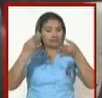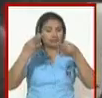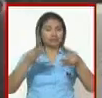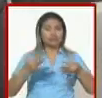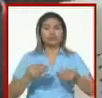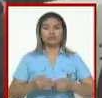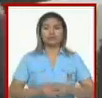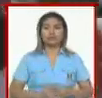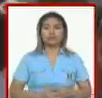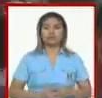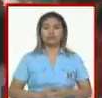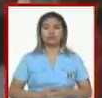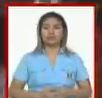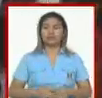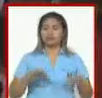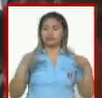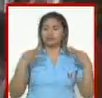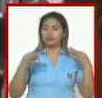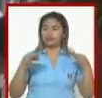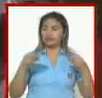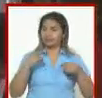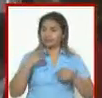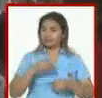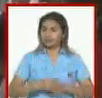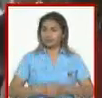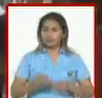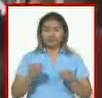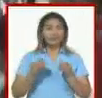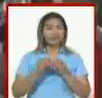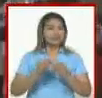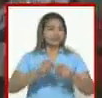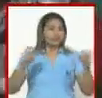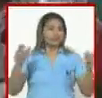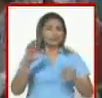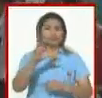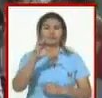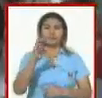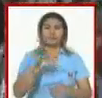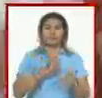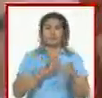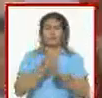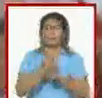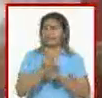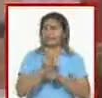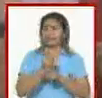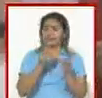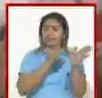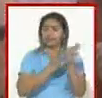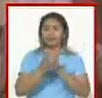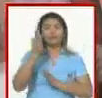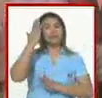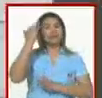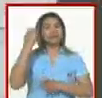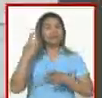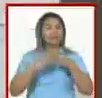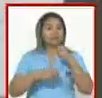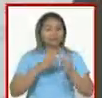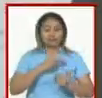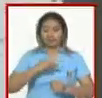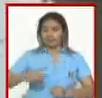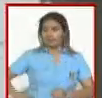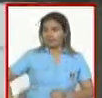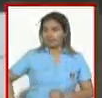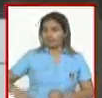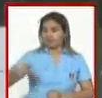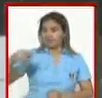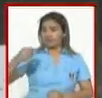definan el fondo la fiesta de la virgen de urkupiña la más grande de cochabamba se ha visto perjudicada en su organización por la crisis del municipio de